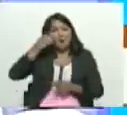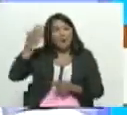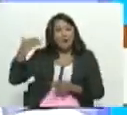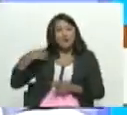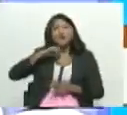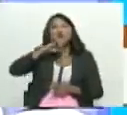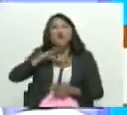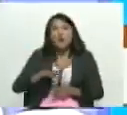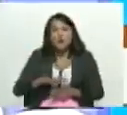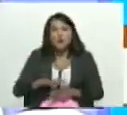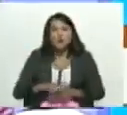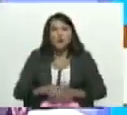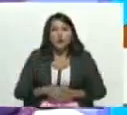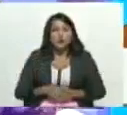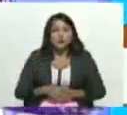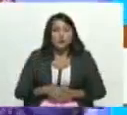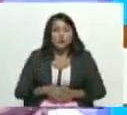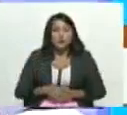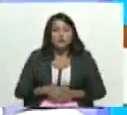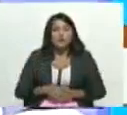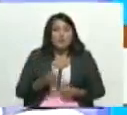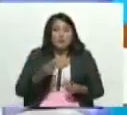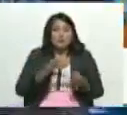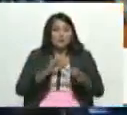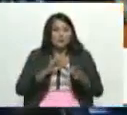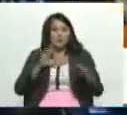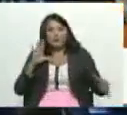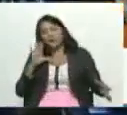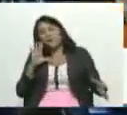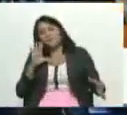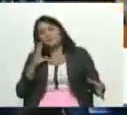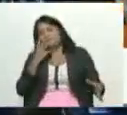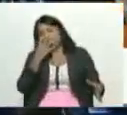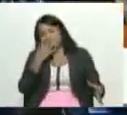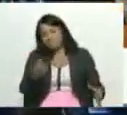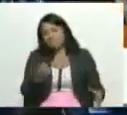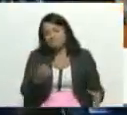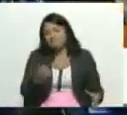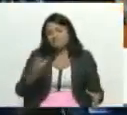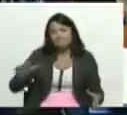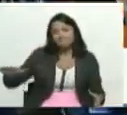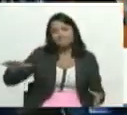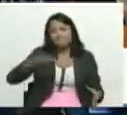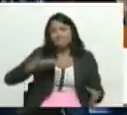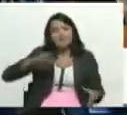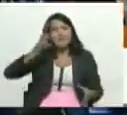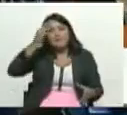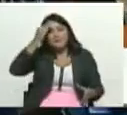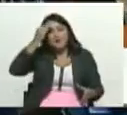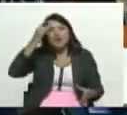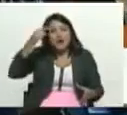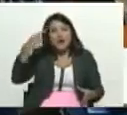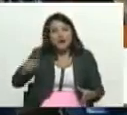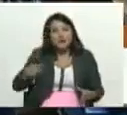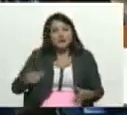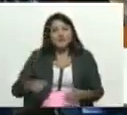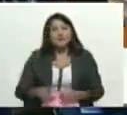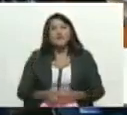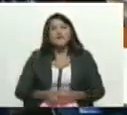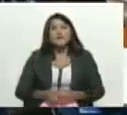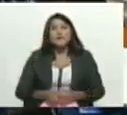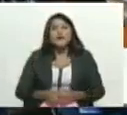de que nosotros como individuos estemos desconectados pero tenemos que entender cuál es esta memoria épica tiene que estar